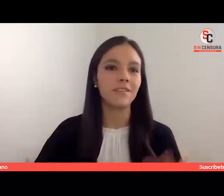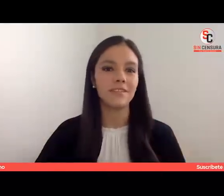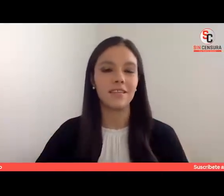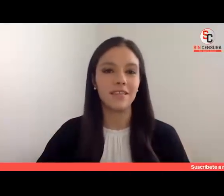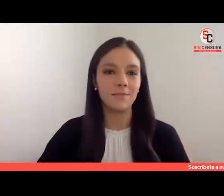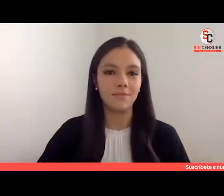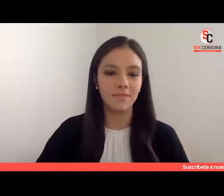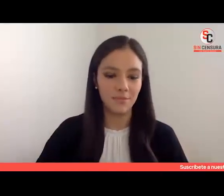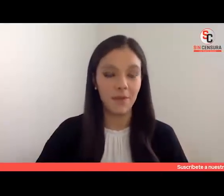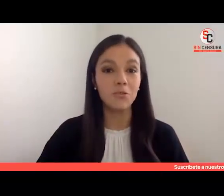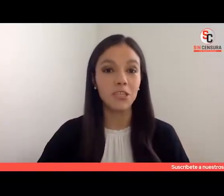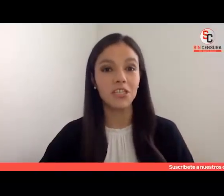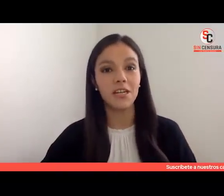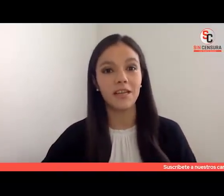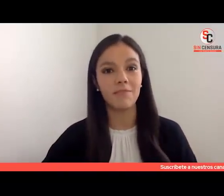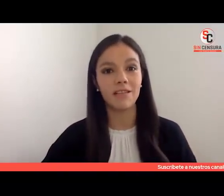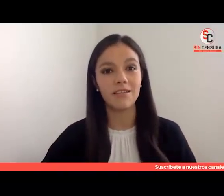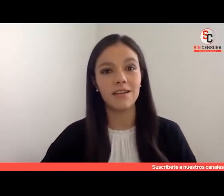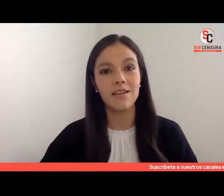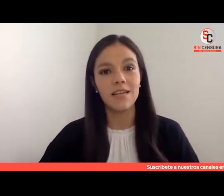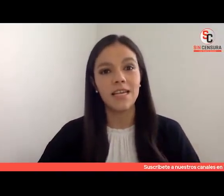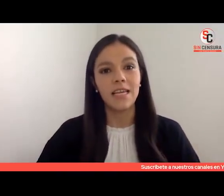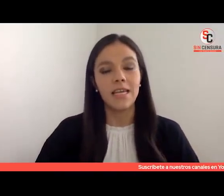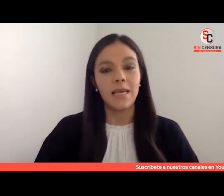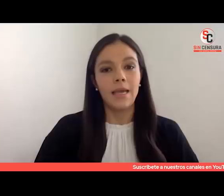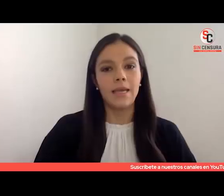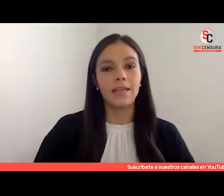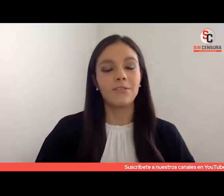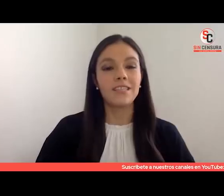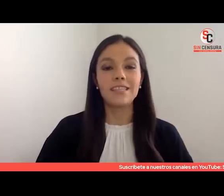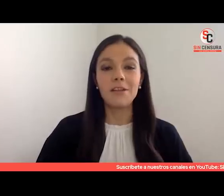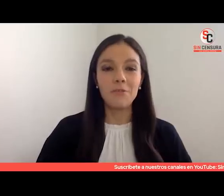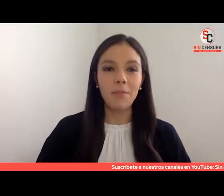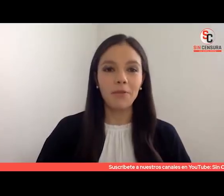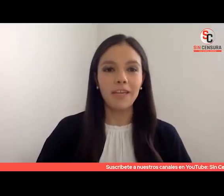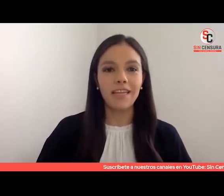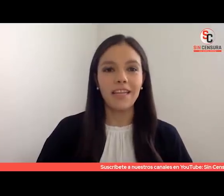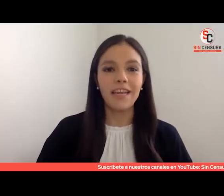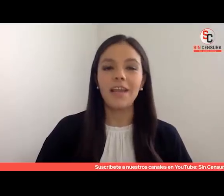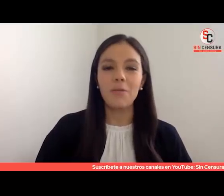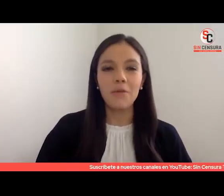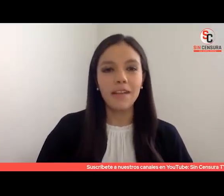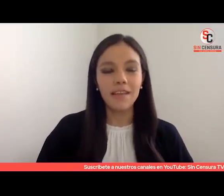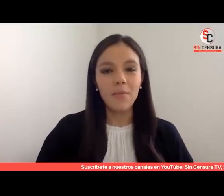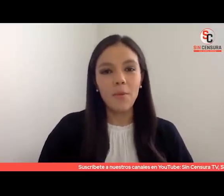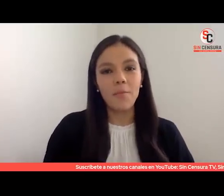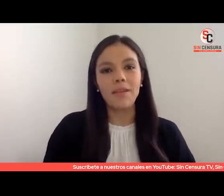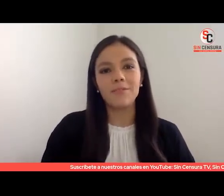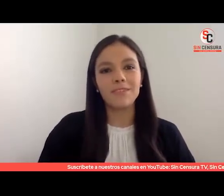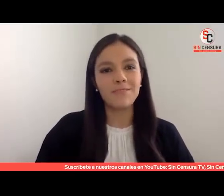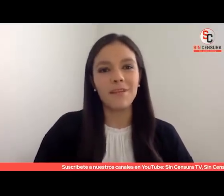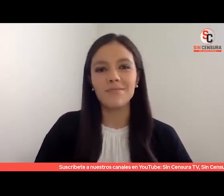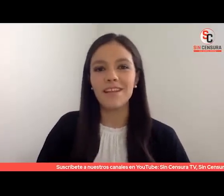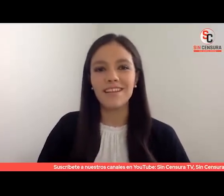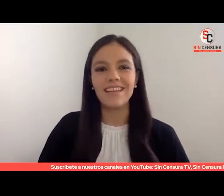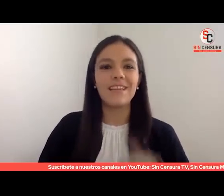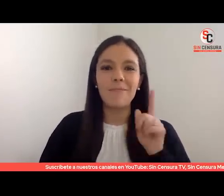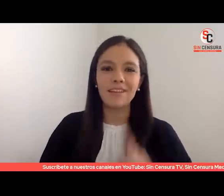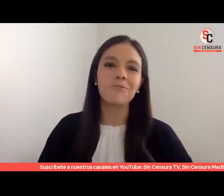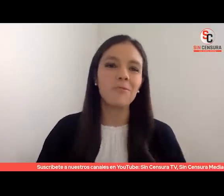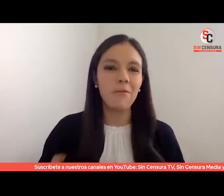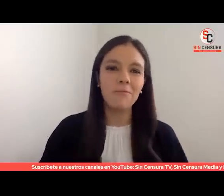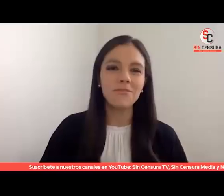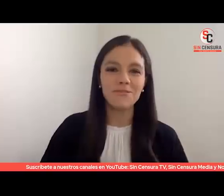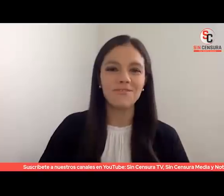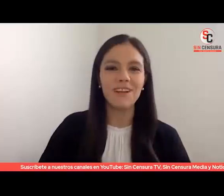Ecuador, esperemos que Chile, Brasil. Entonces esa era una pregunta que te tenía que no me va a dar tiempo, entonces más bien, y